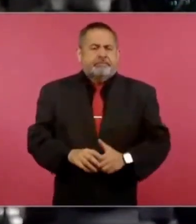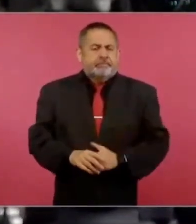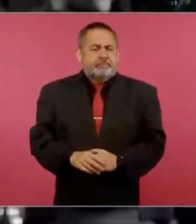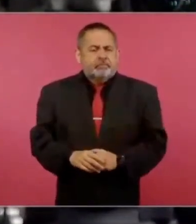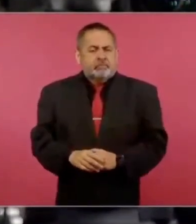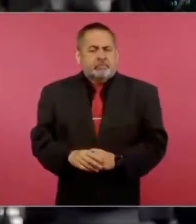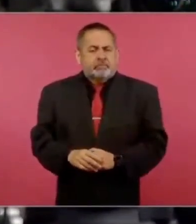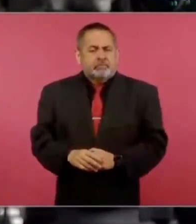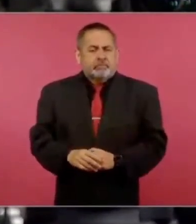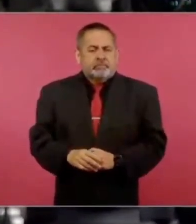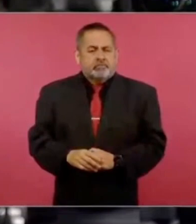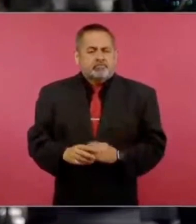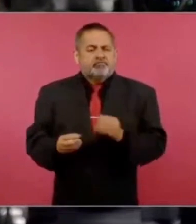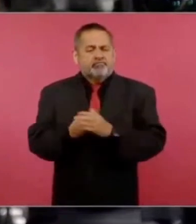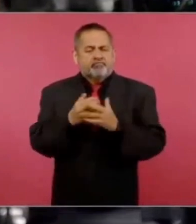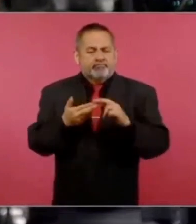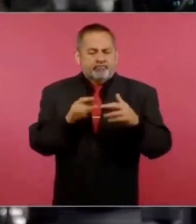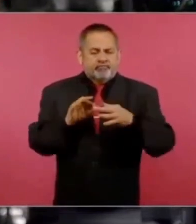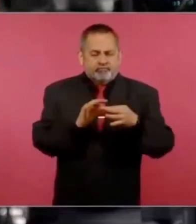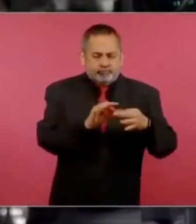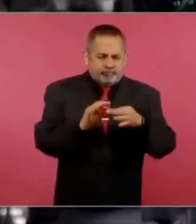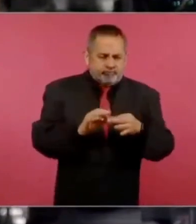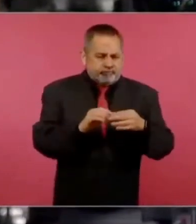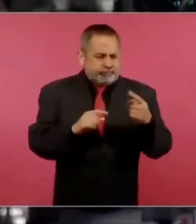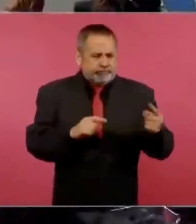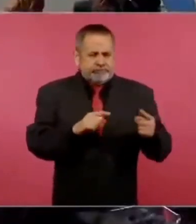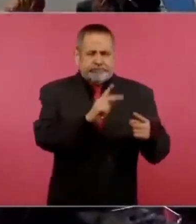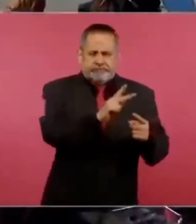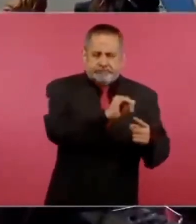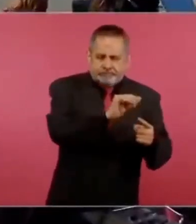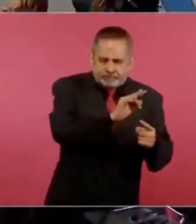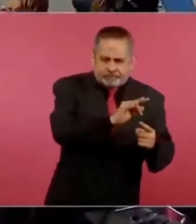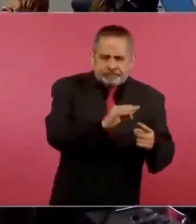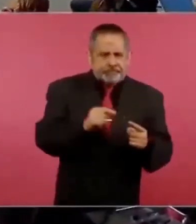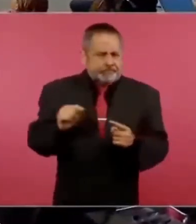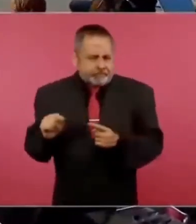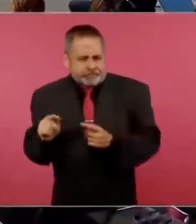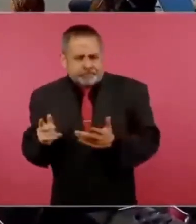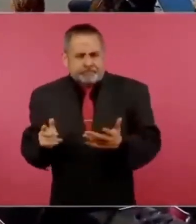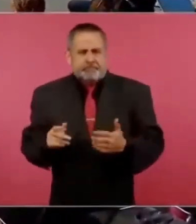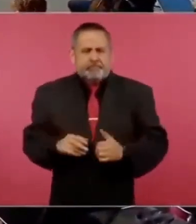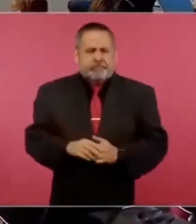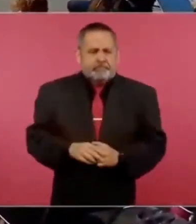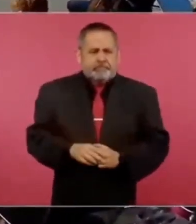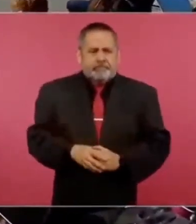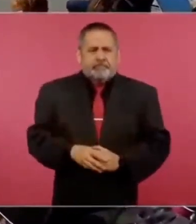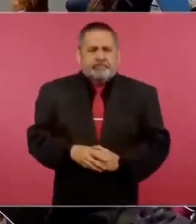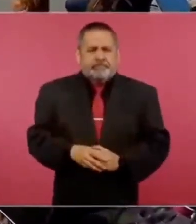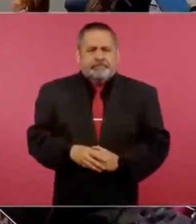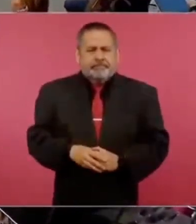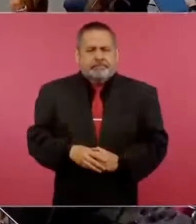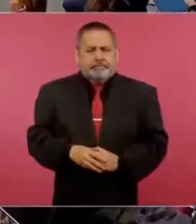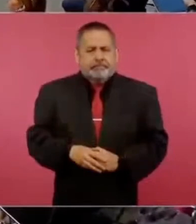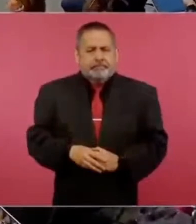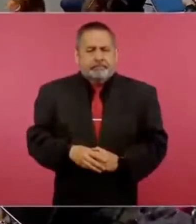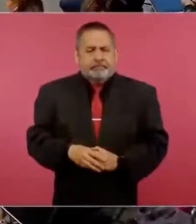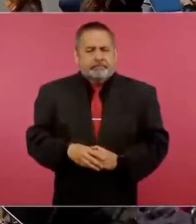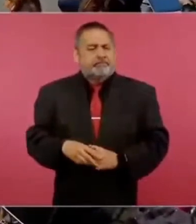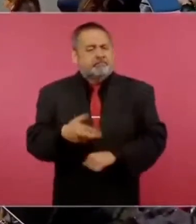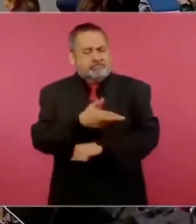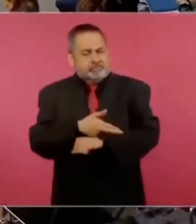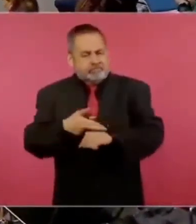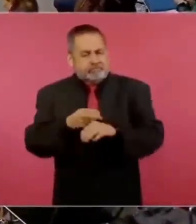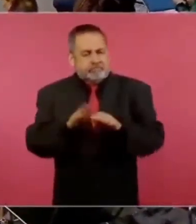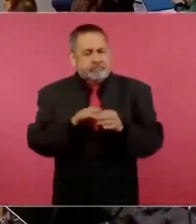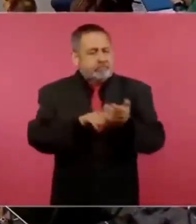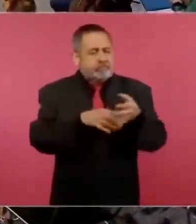crear un vínculo entre el Poder Judicial y poder destrabar asuntos jurídicos, los cuales pues tenían un